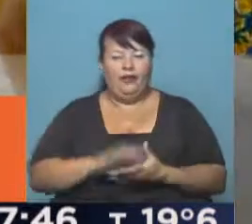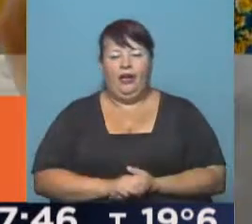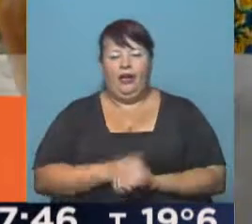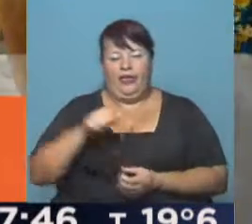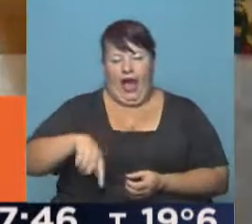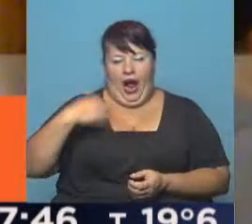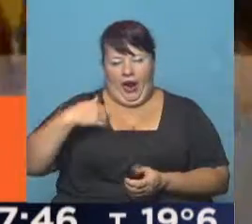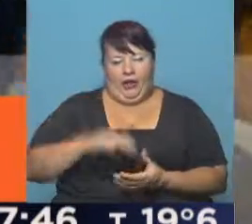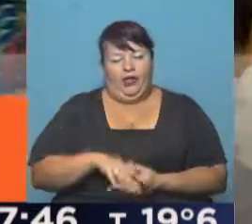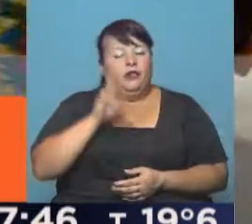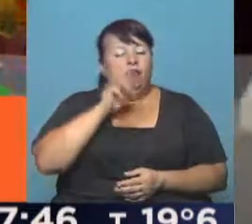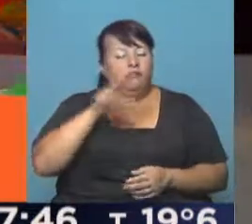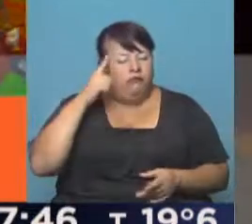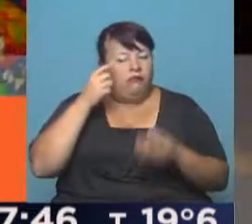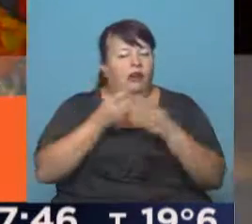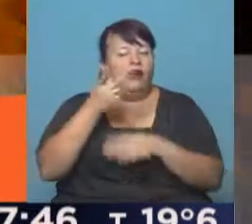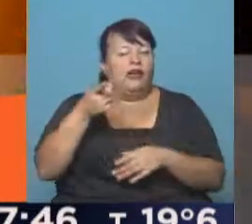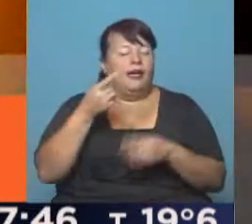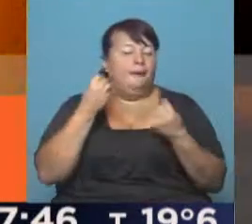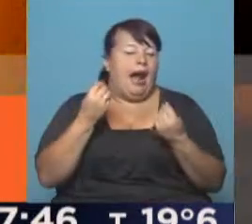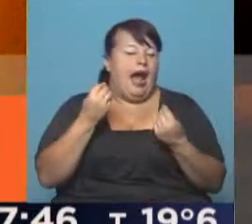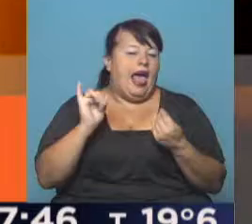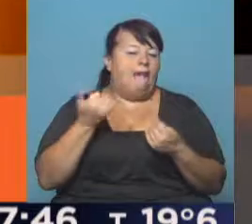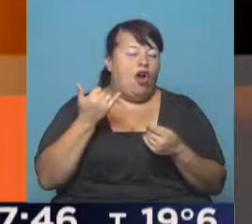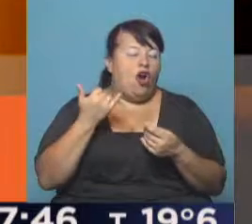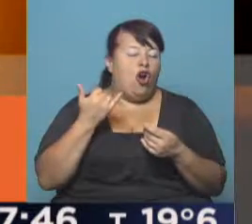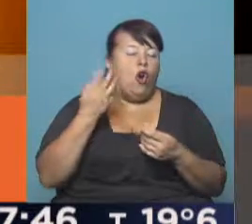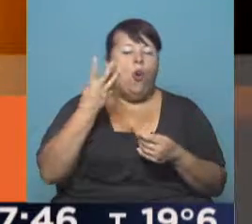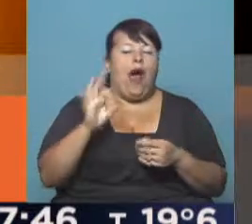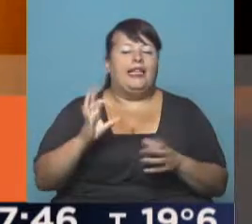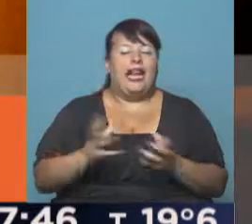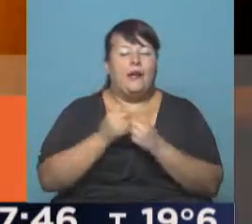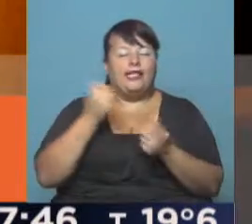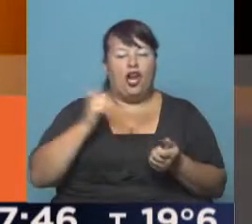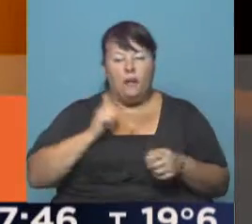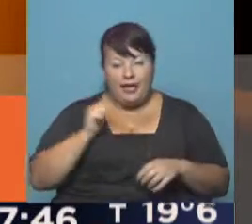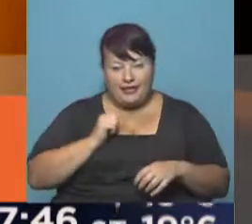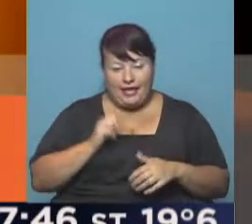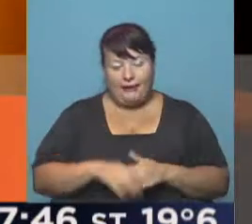militar argentina. Esta muestra fue ideada para el 40 aniversario de la dictadura.